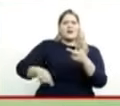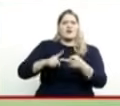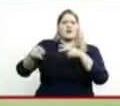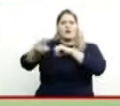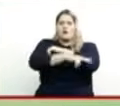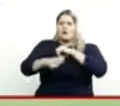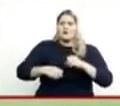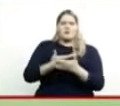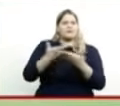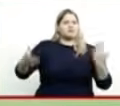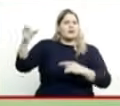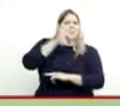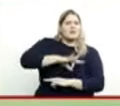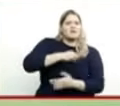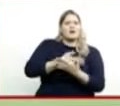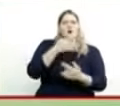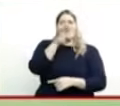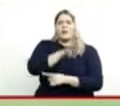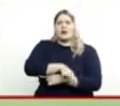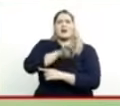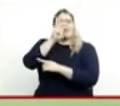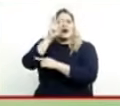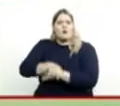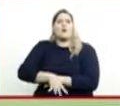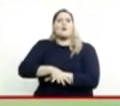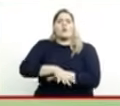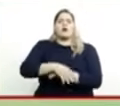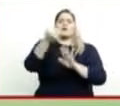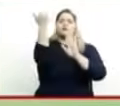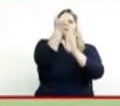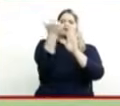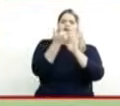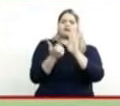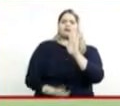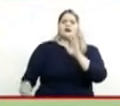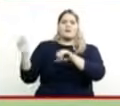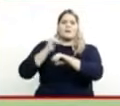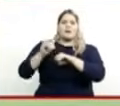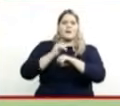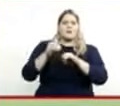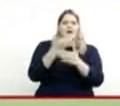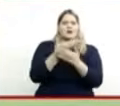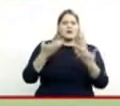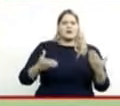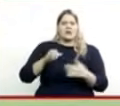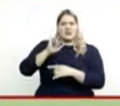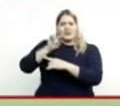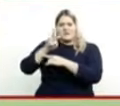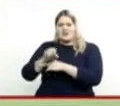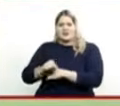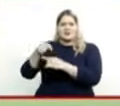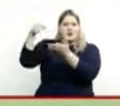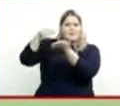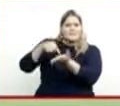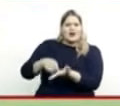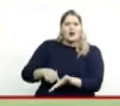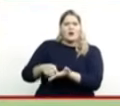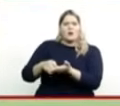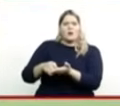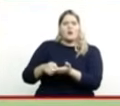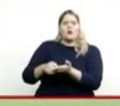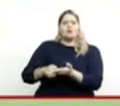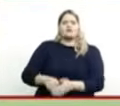electorales y favoreció con 44 de decretos de exoneraciones de impuestos a los grandes contribuyentes